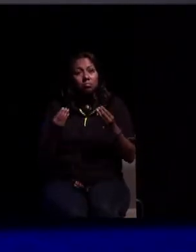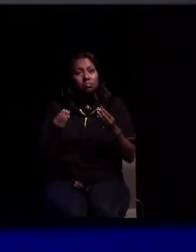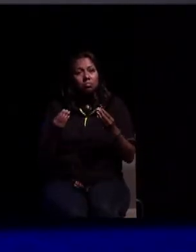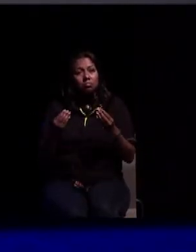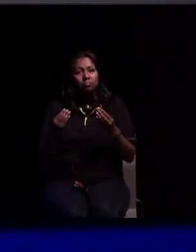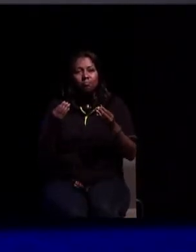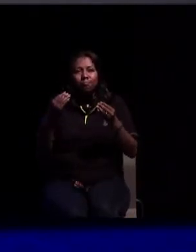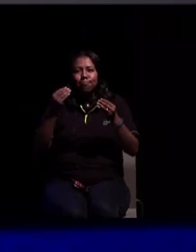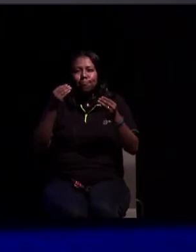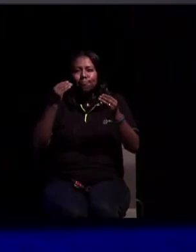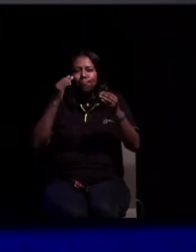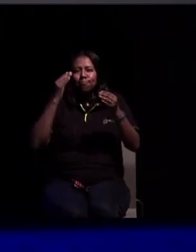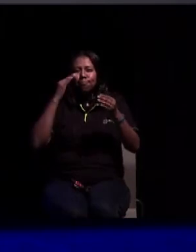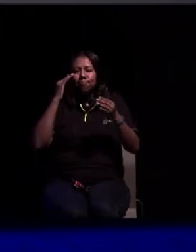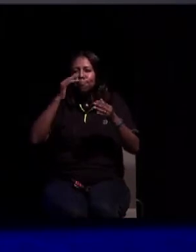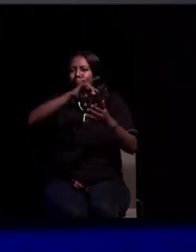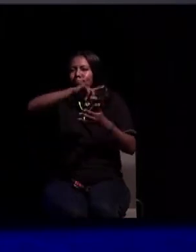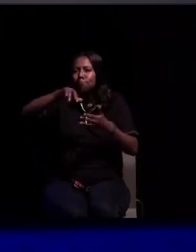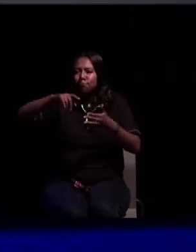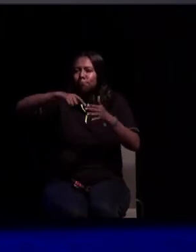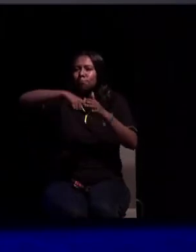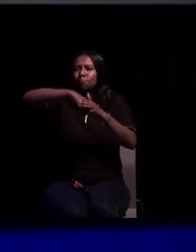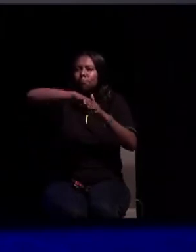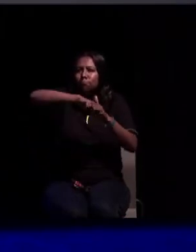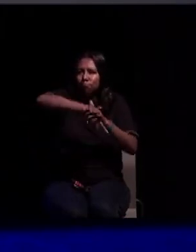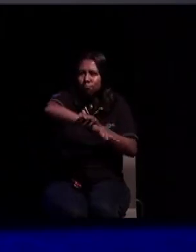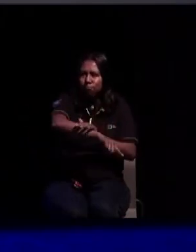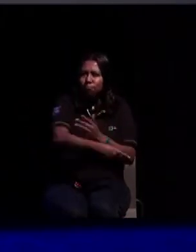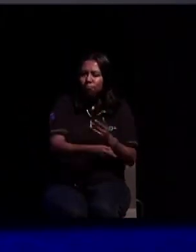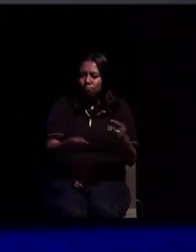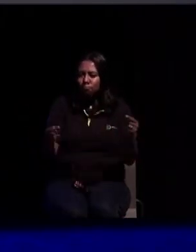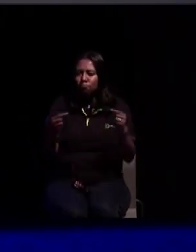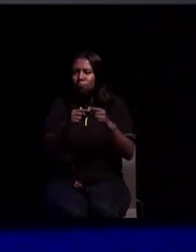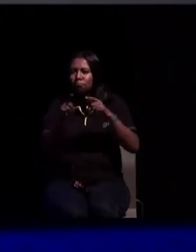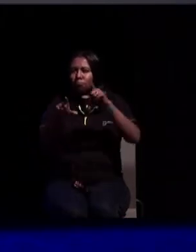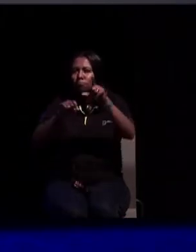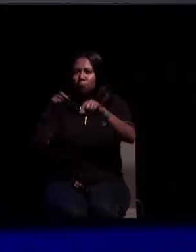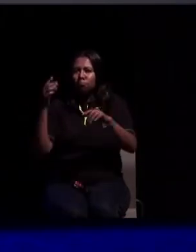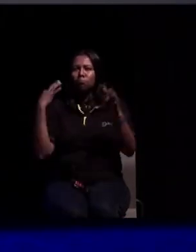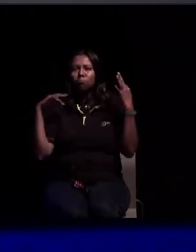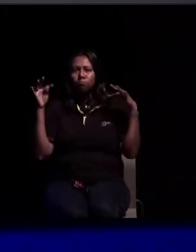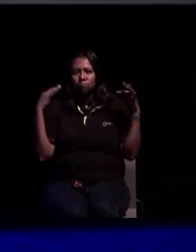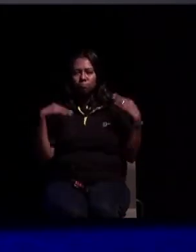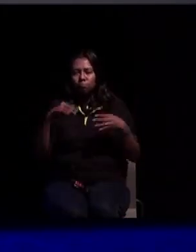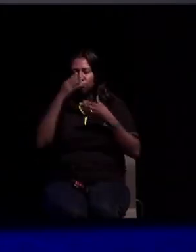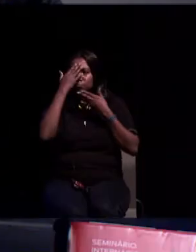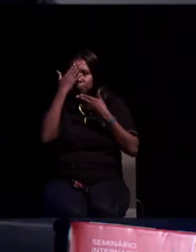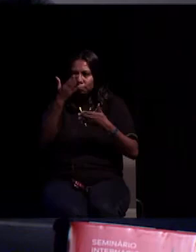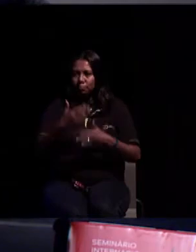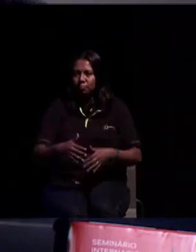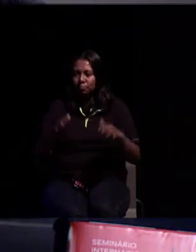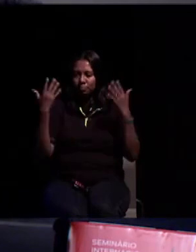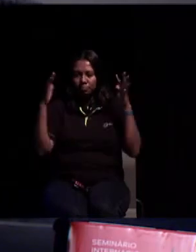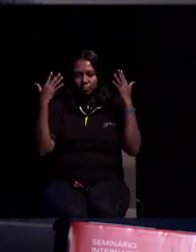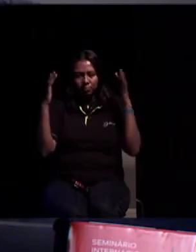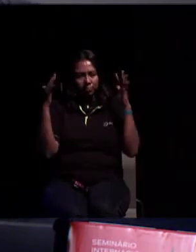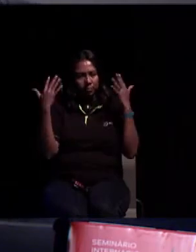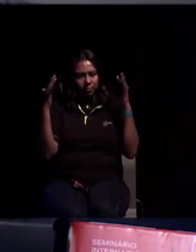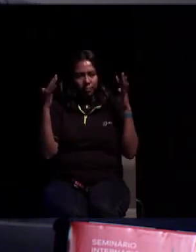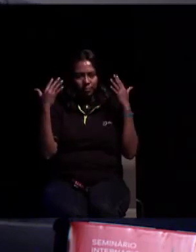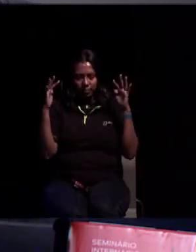invisíveis na nossa atividade cotidiana, inclusive no universo do turismo. Obrigado a você. Muito obrigado,